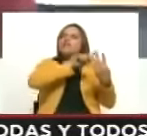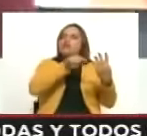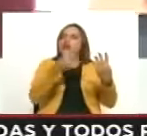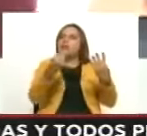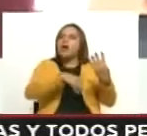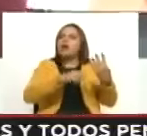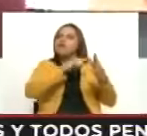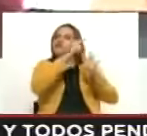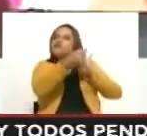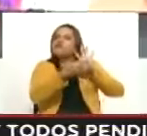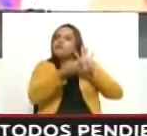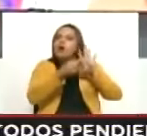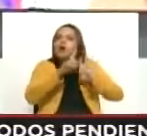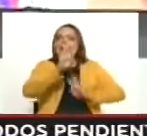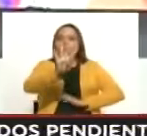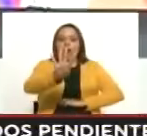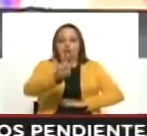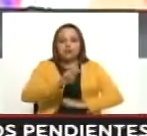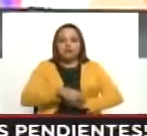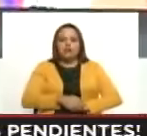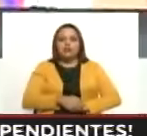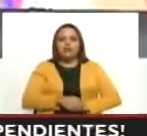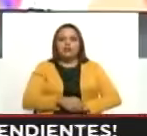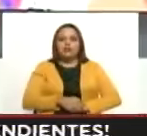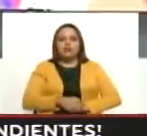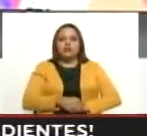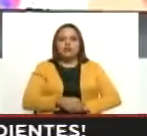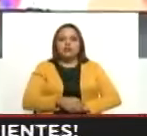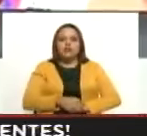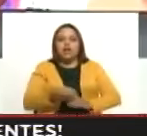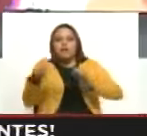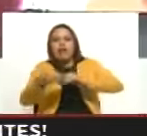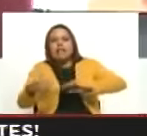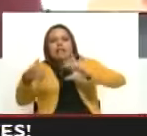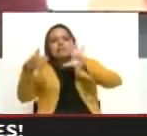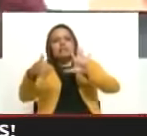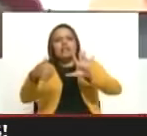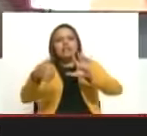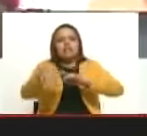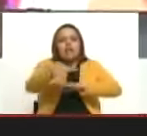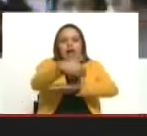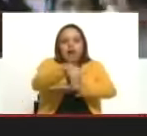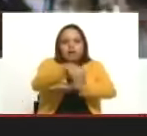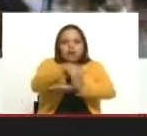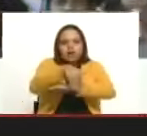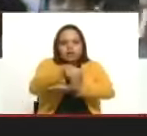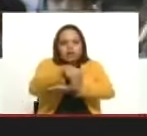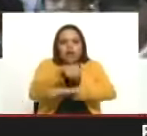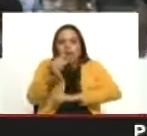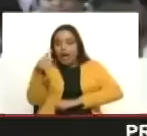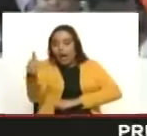Cuatro. Cuatro, ¿verdad? Seis. Seis calles. Por